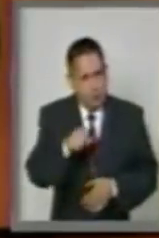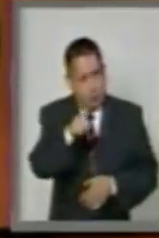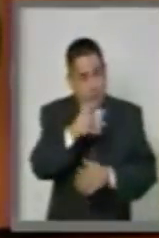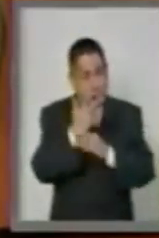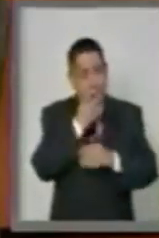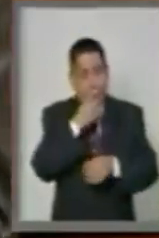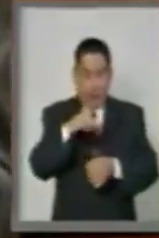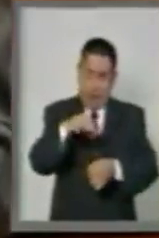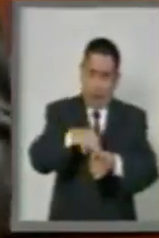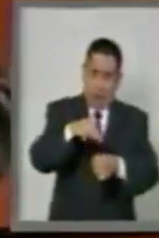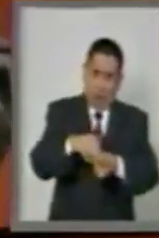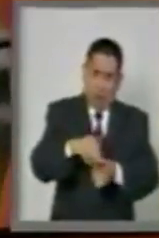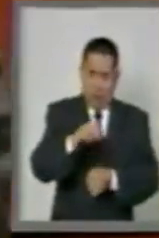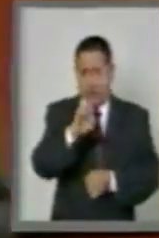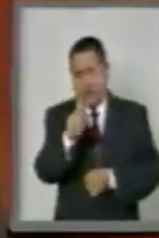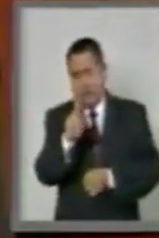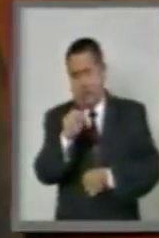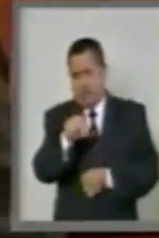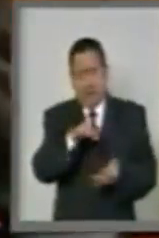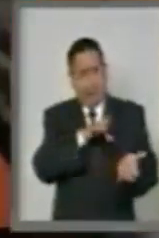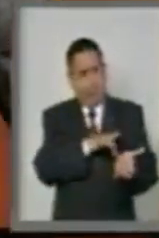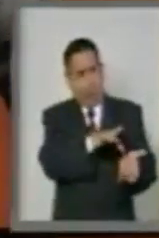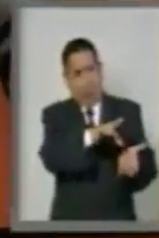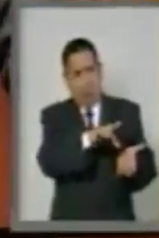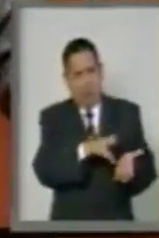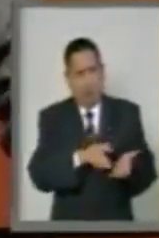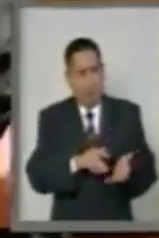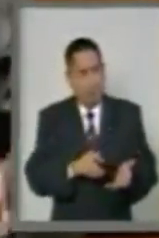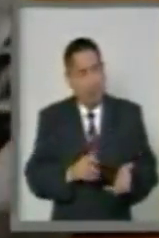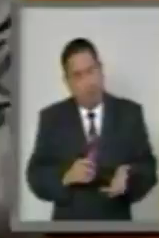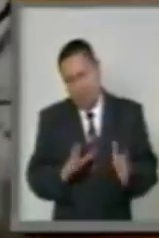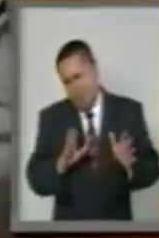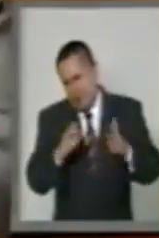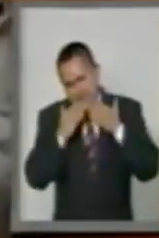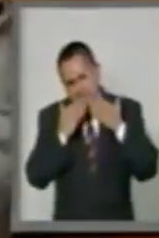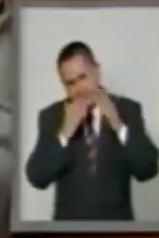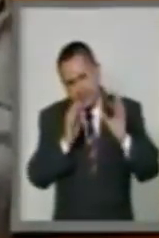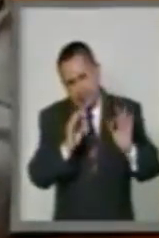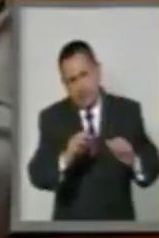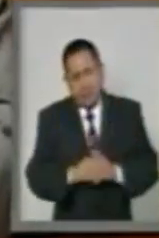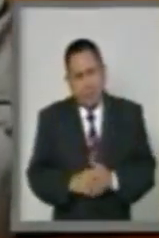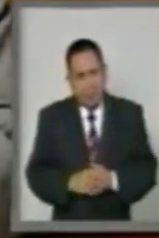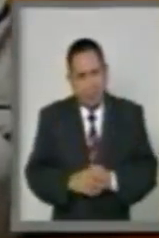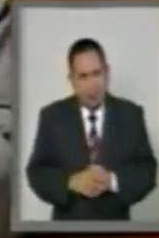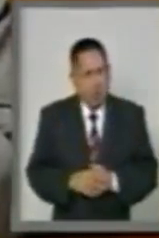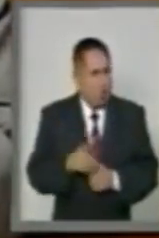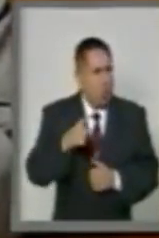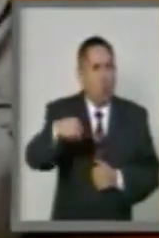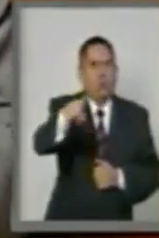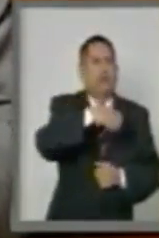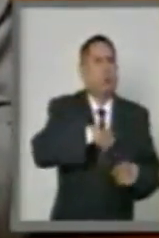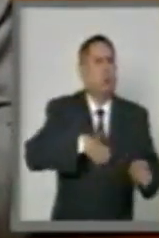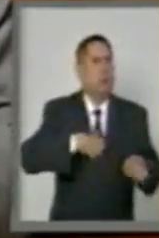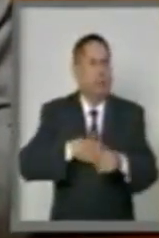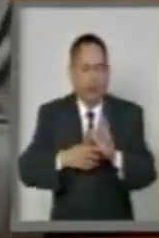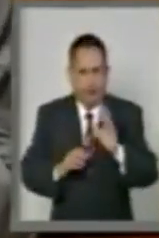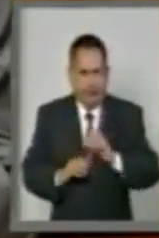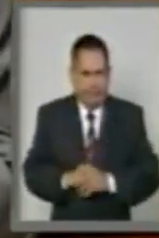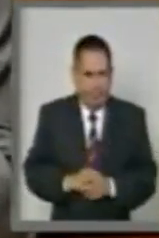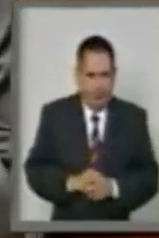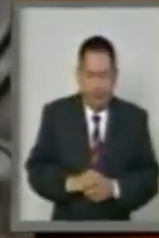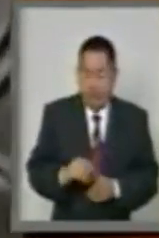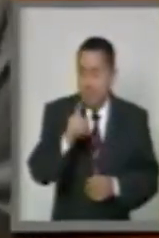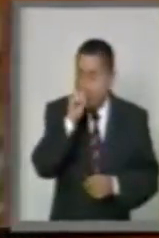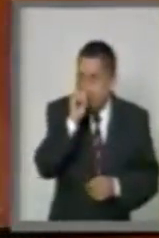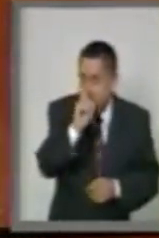Votó por Peña Nieto. Bueno, está bien. Ustedes están muy contentos. Nada más